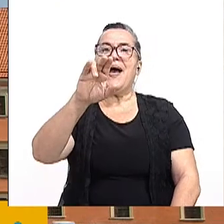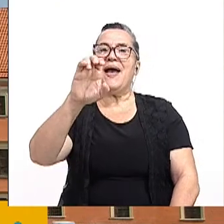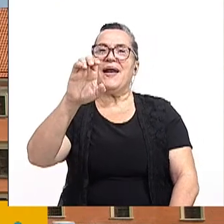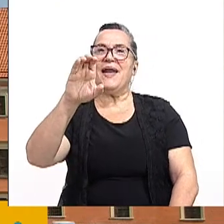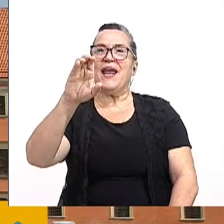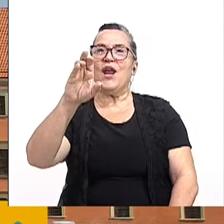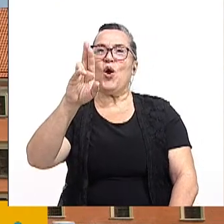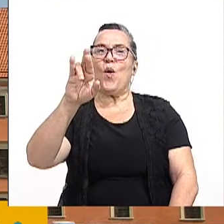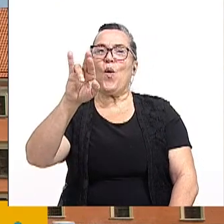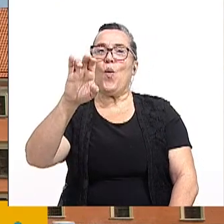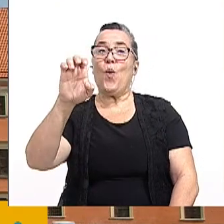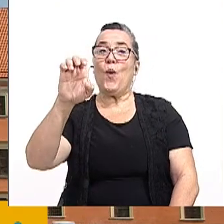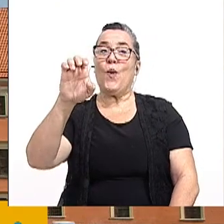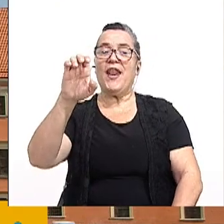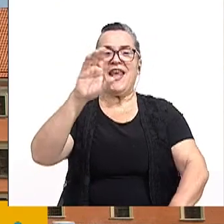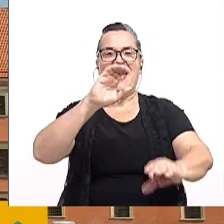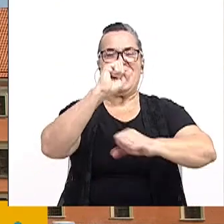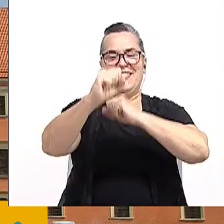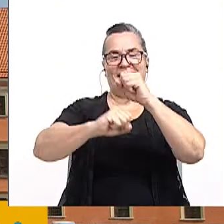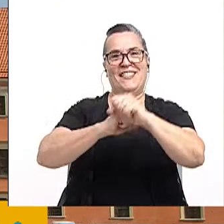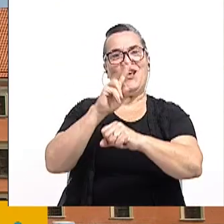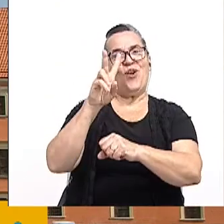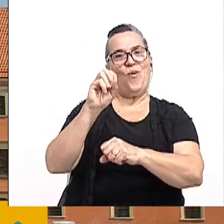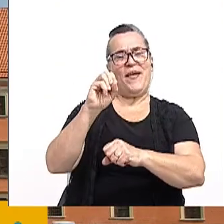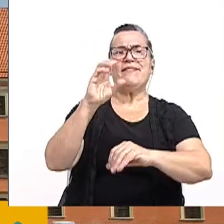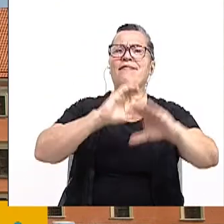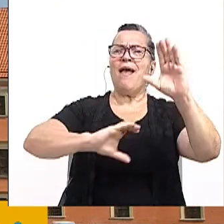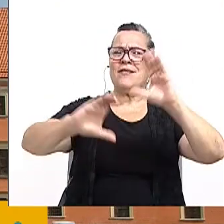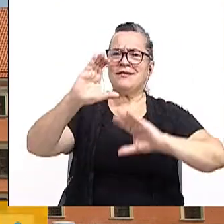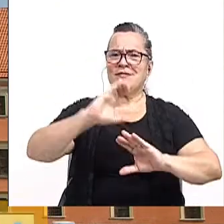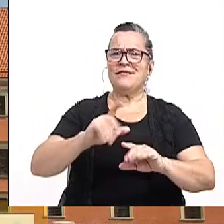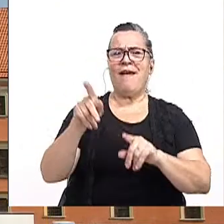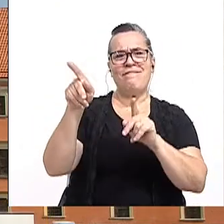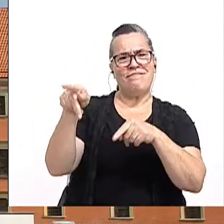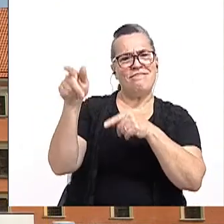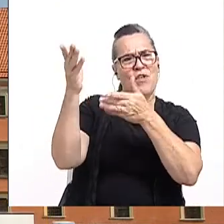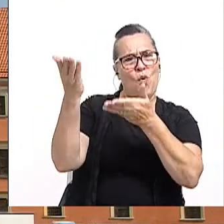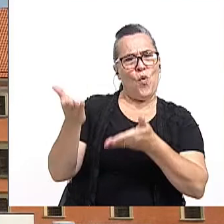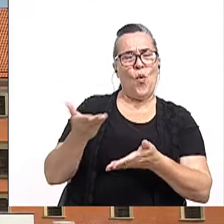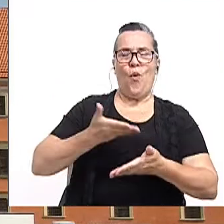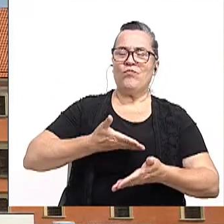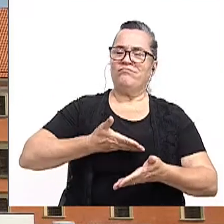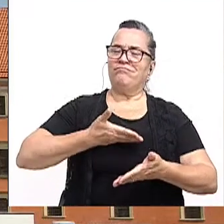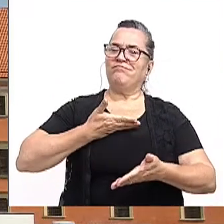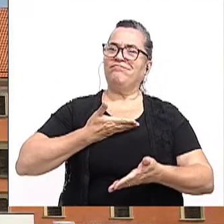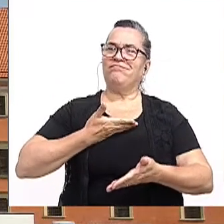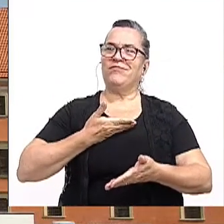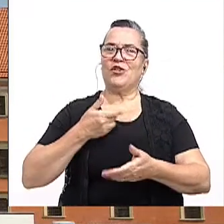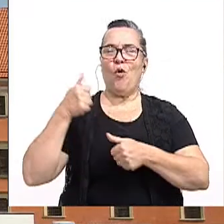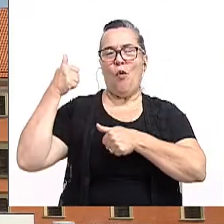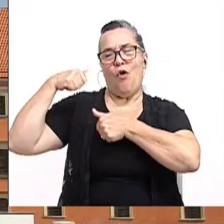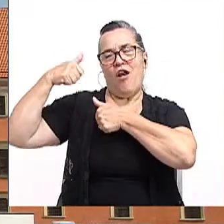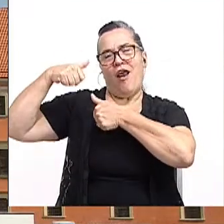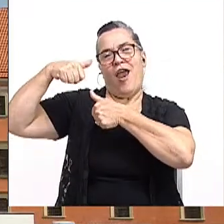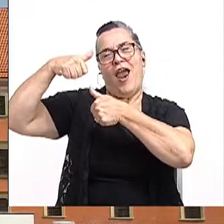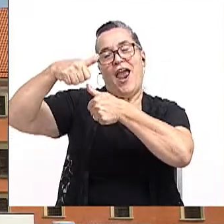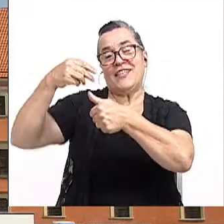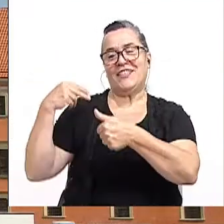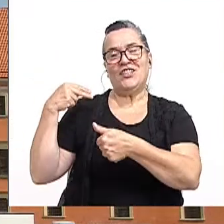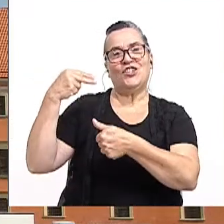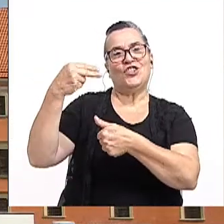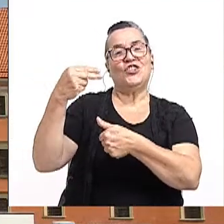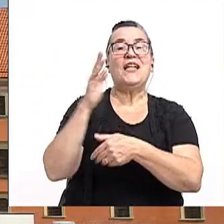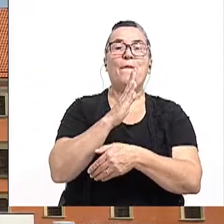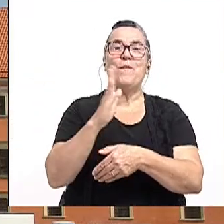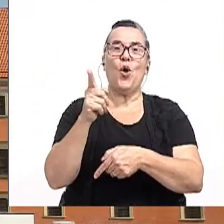XX, Marie Curie. Sí, estoy muy orgullosa de poder realizar una reseña histórica de esa